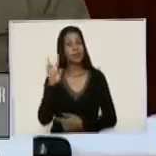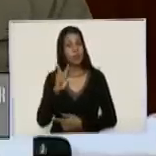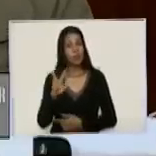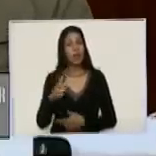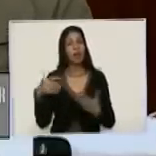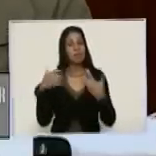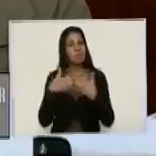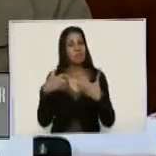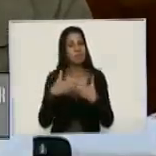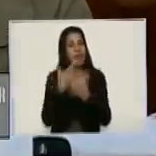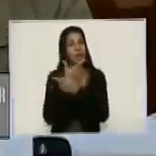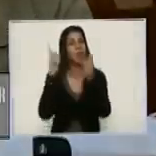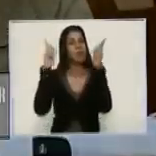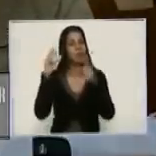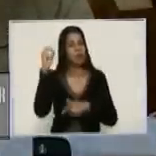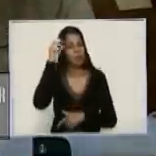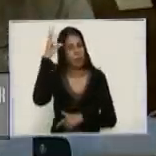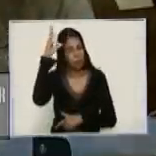Ecuador,